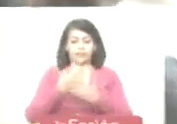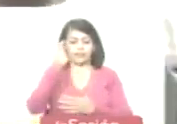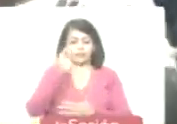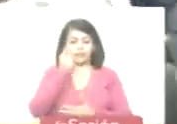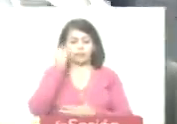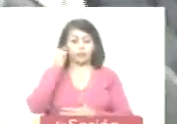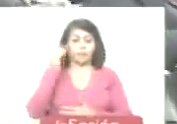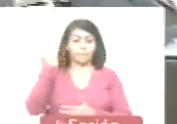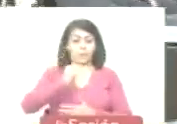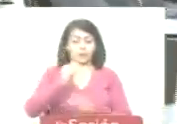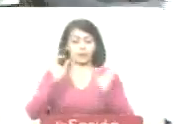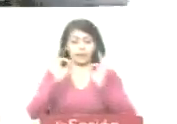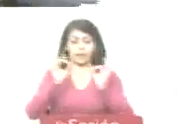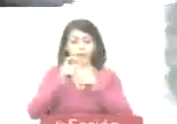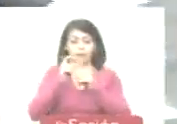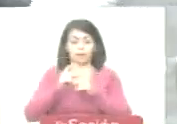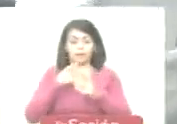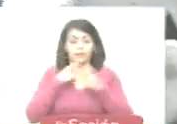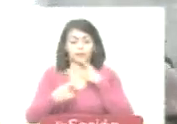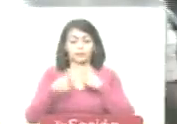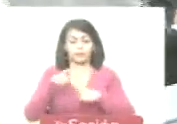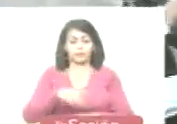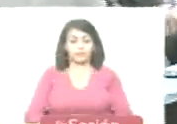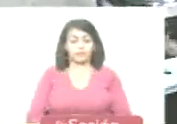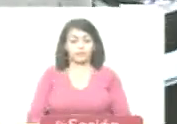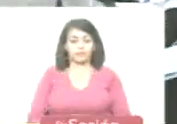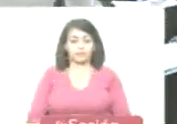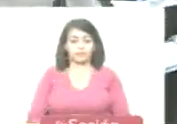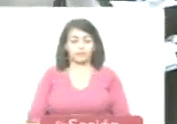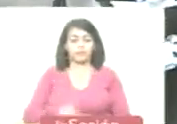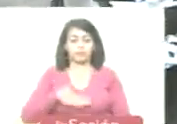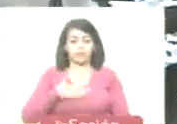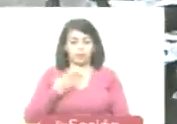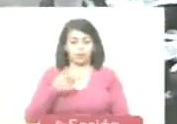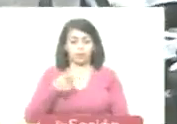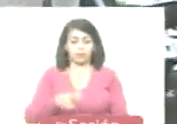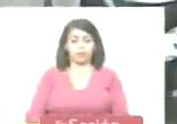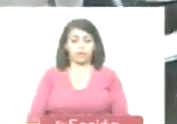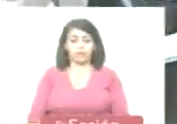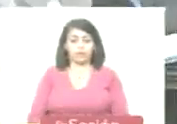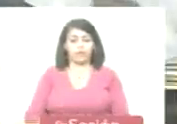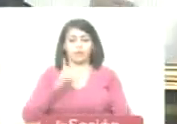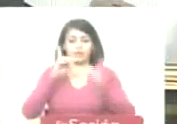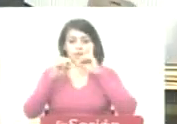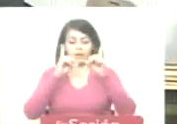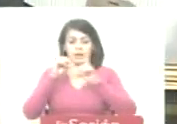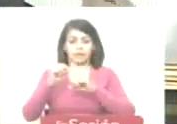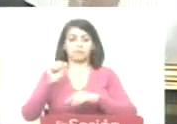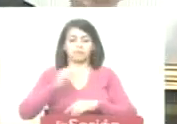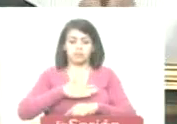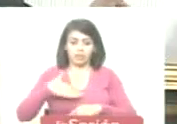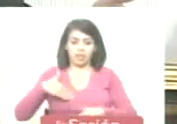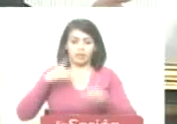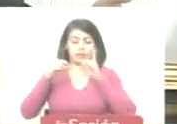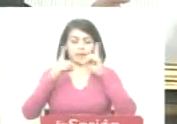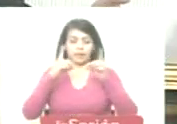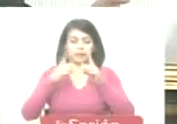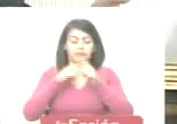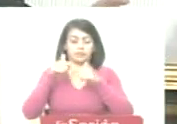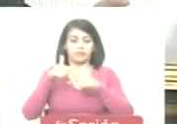¿Nadie más anotaron derecho a palabra? No. Si quieren, podemos dar el debate, diputado. Si ustedes quieren, soliciten